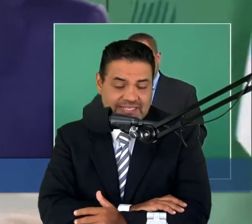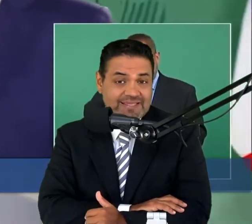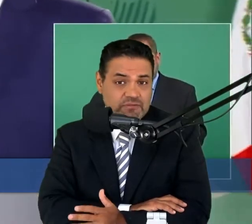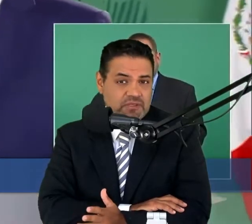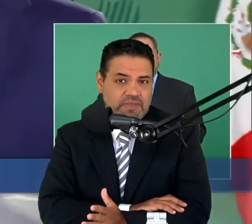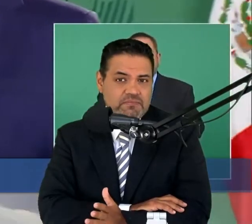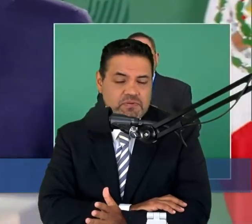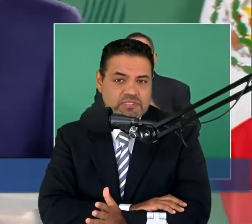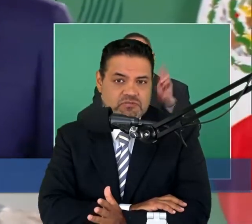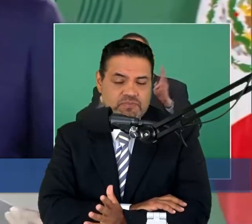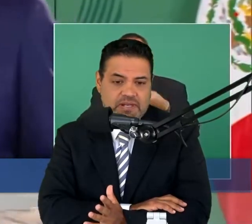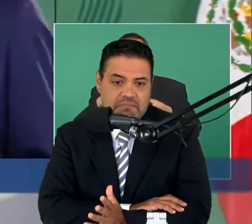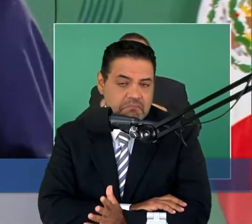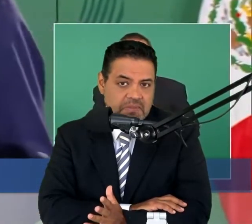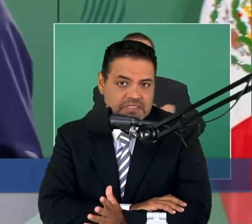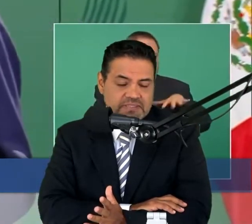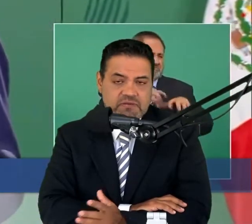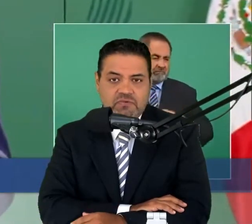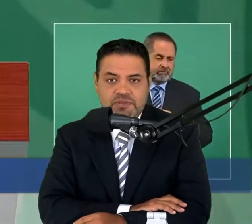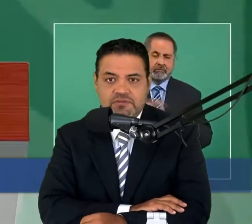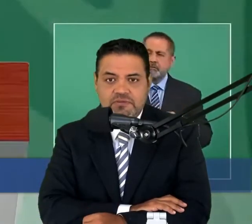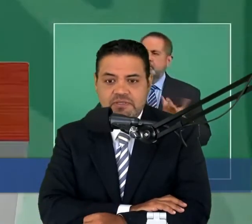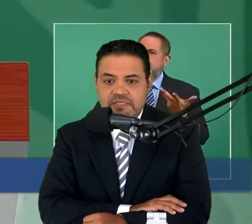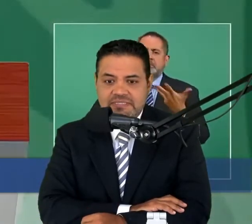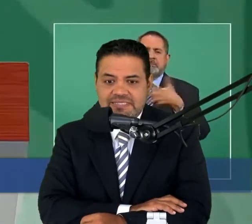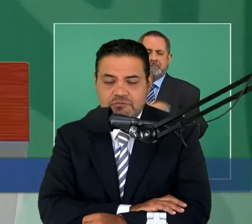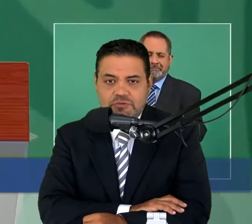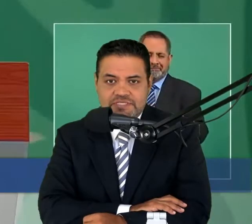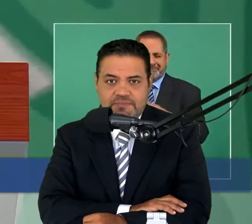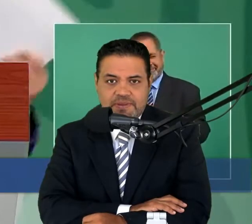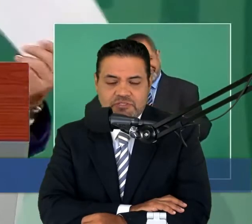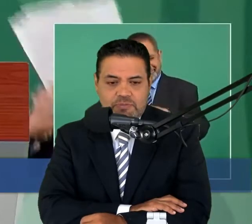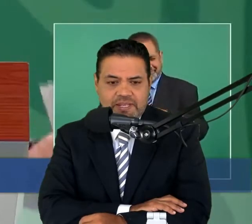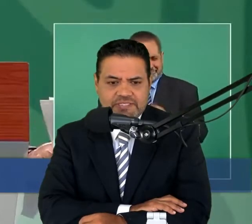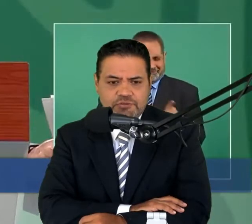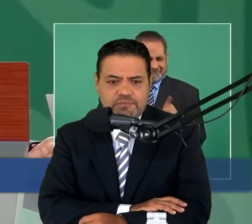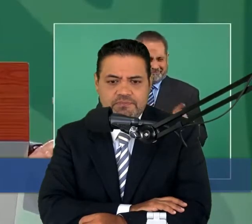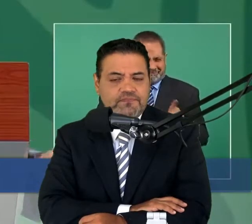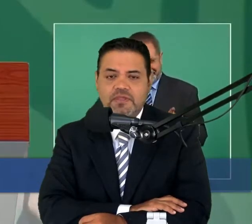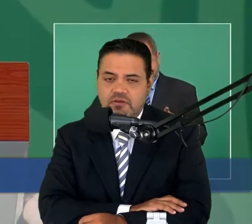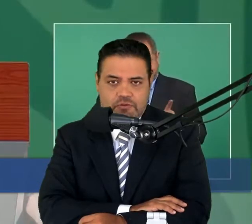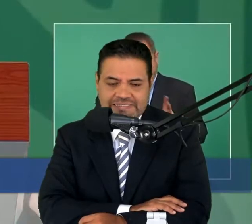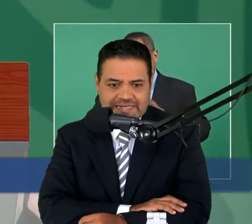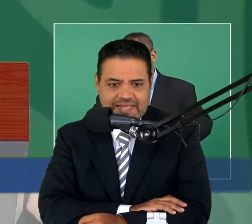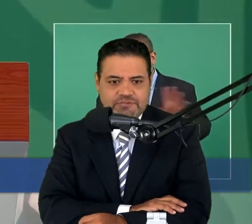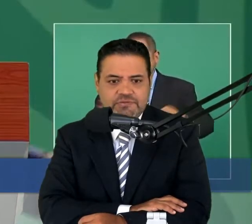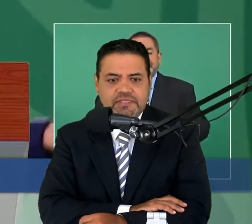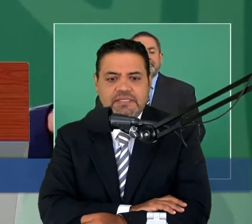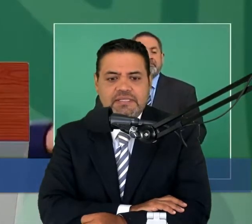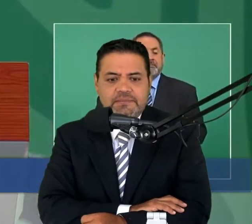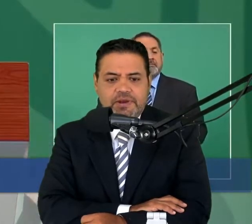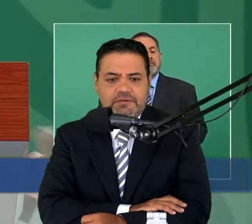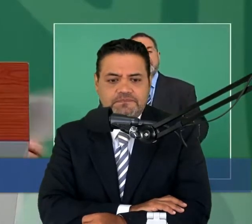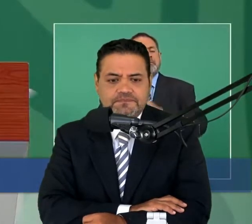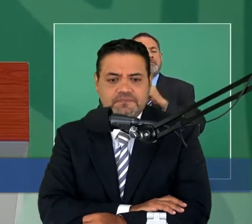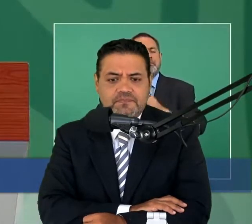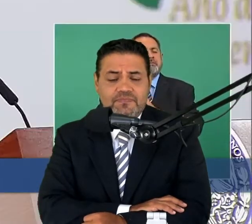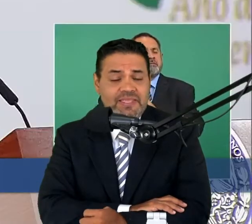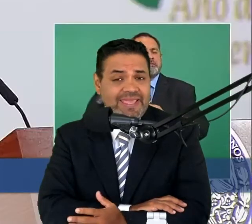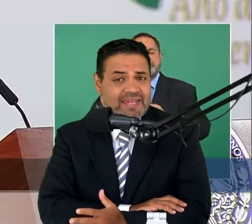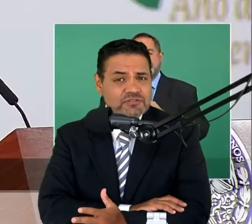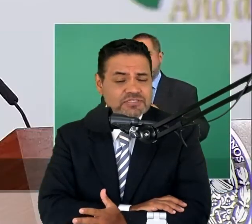otras siguen todavía en proceso para ver si en algún momento se autorizan para su aplicación no es el caso bueno